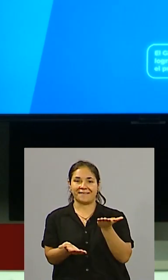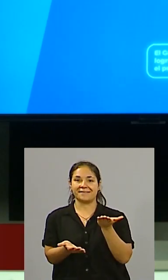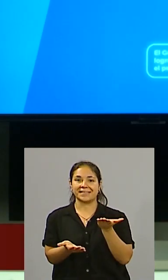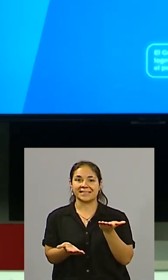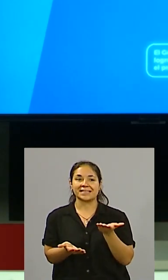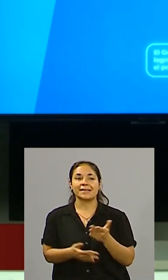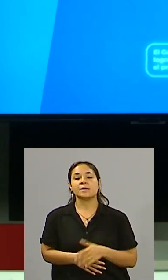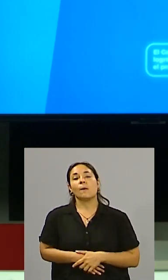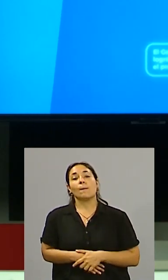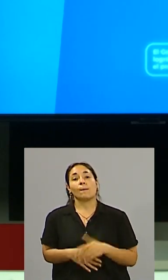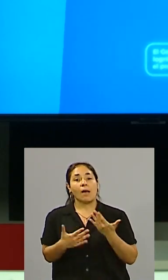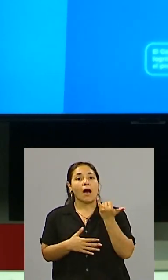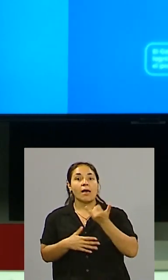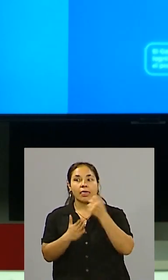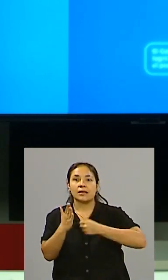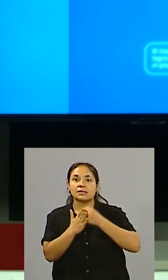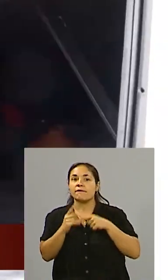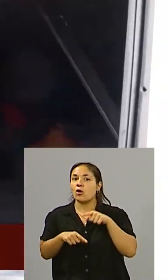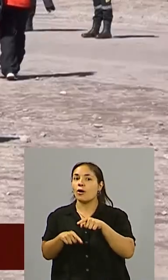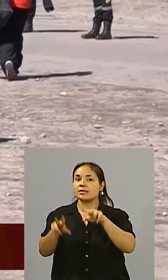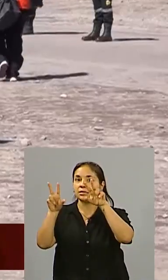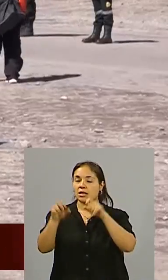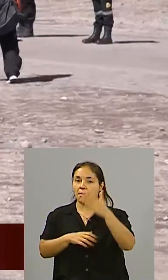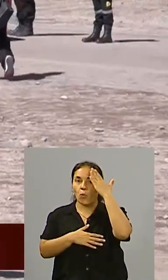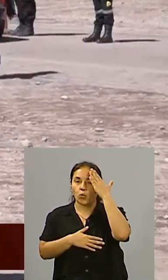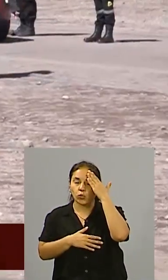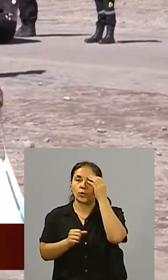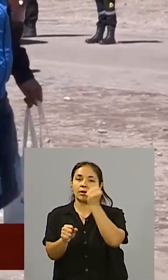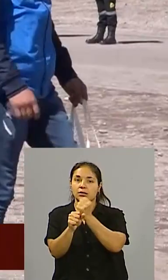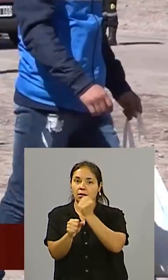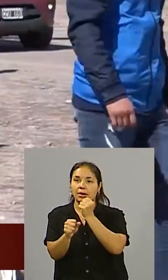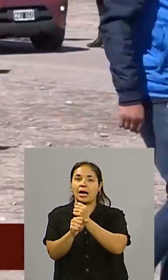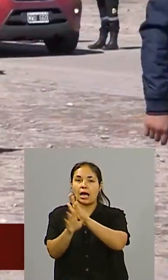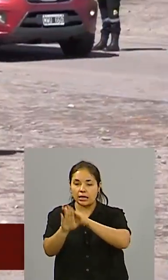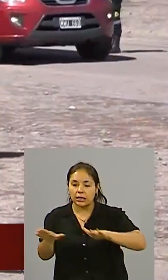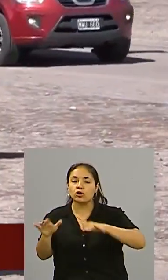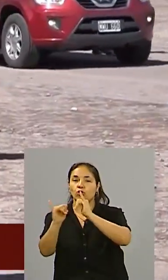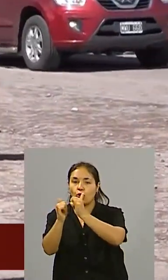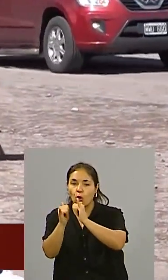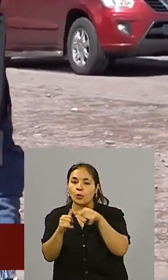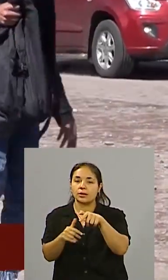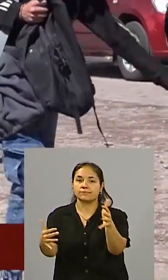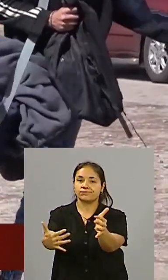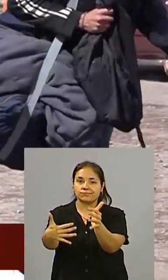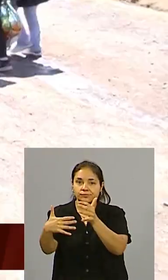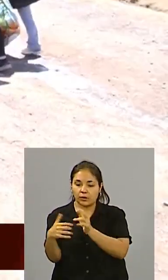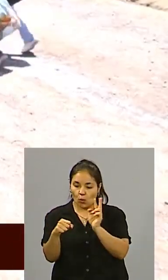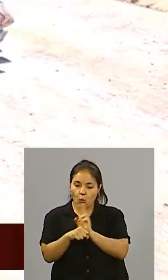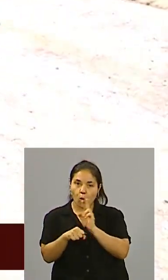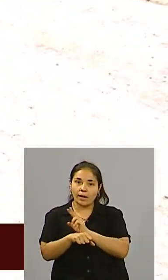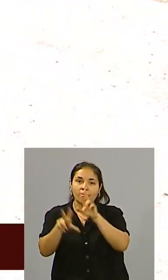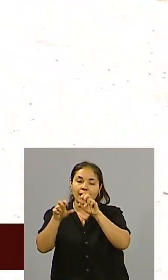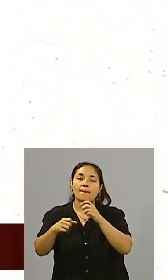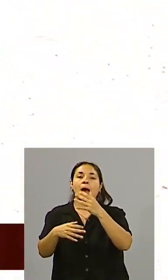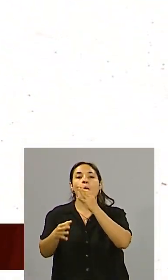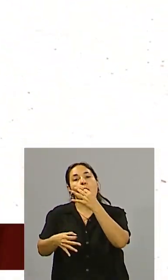Entonces, bueno, hay un desafío ahí que tiene que ver con lo cultural, con trabajar con estas infancias, con tratar de contenerlas desde lo